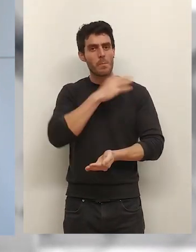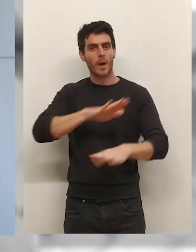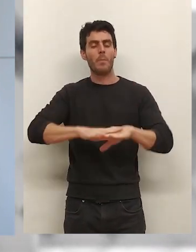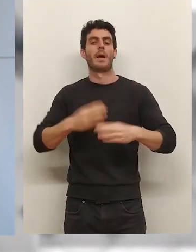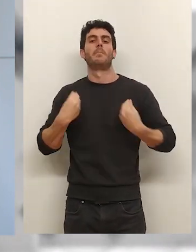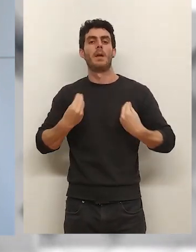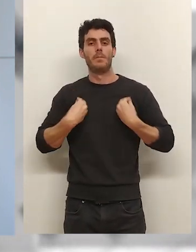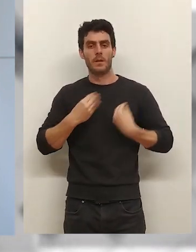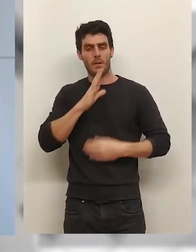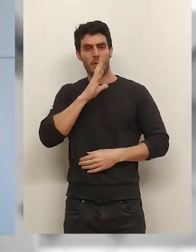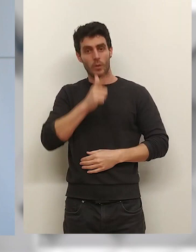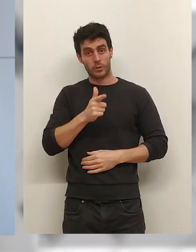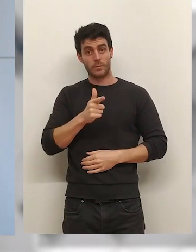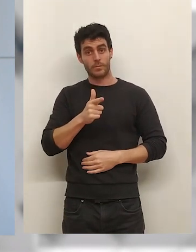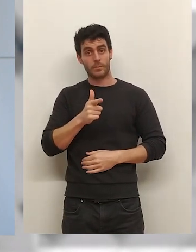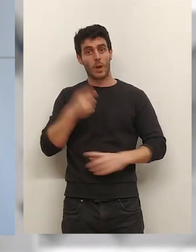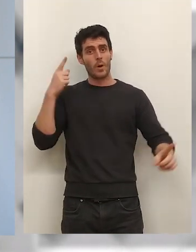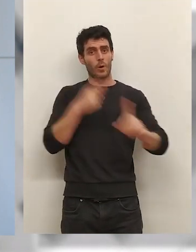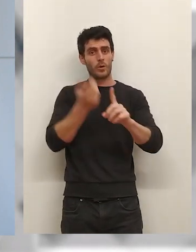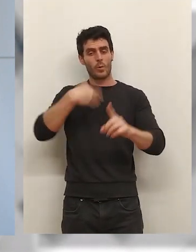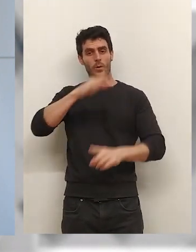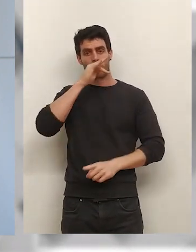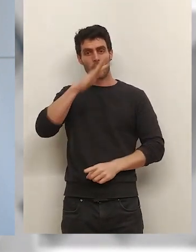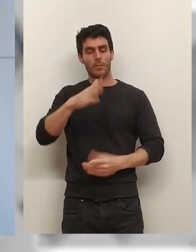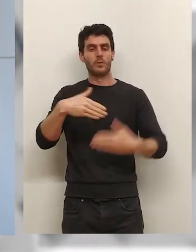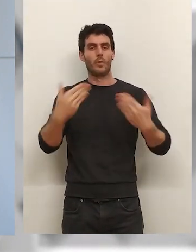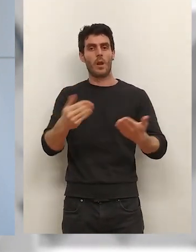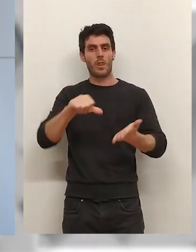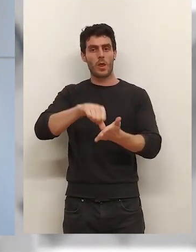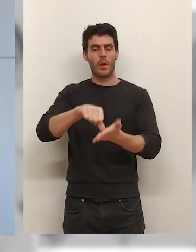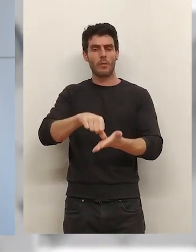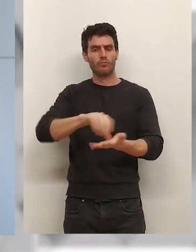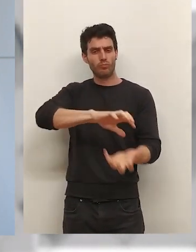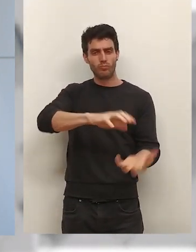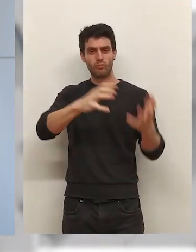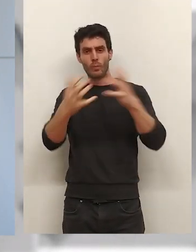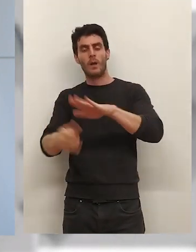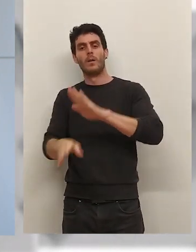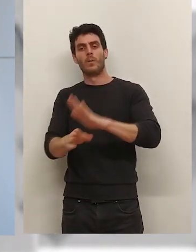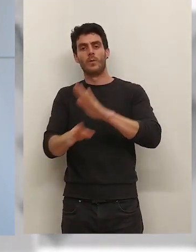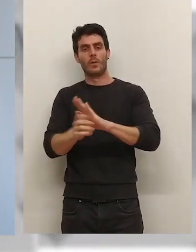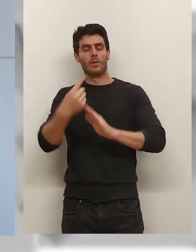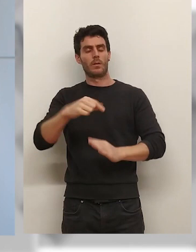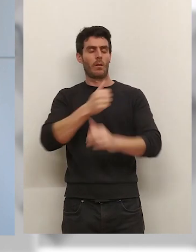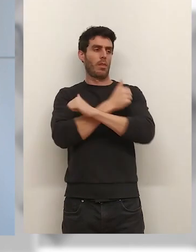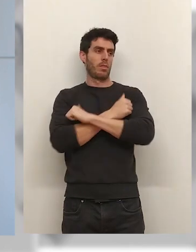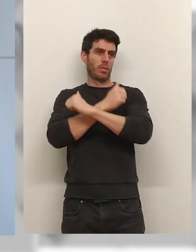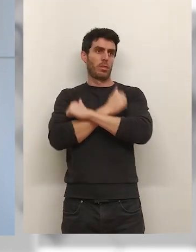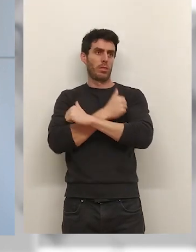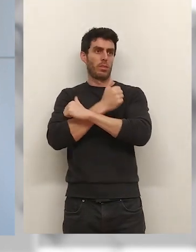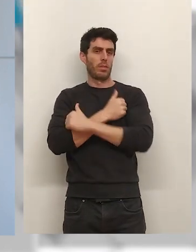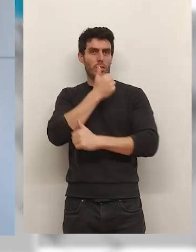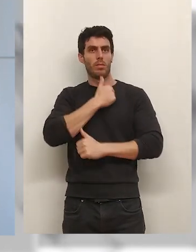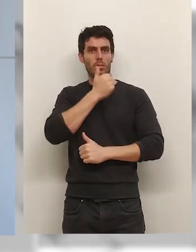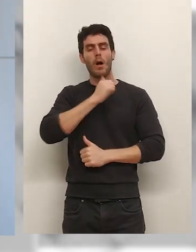mundo para vivir. Por lo tanto, nuestra aspiración y nuestro compromiso es seguir transformando la ciudad y no estar sorbiendo y soplando y no haciendo